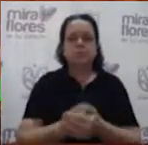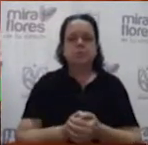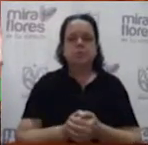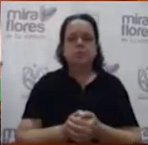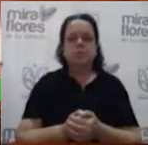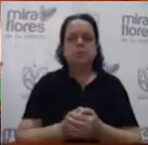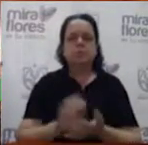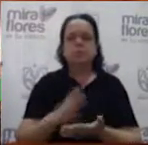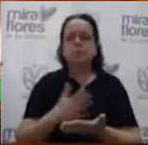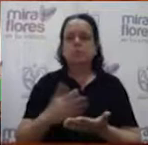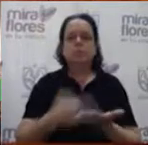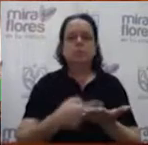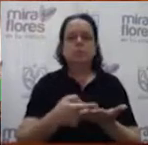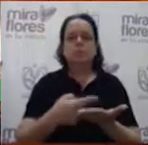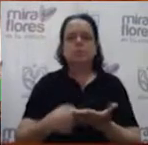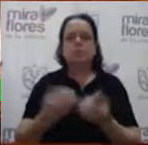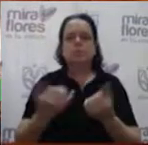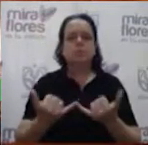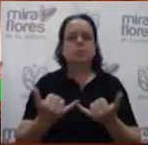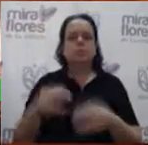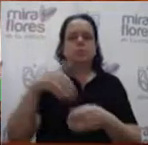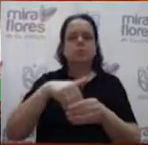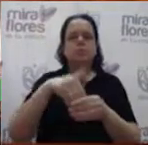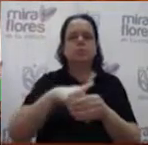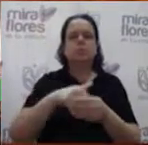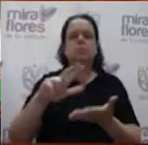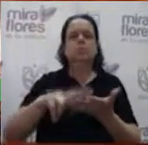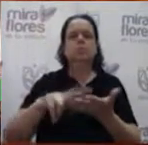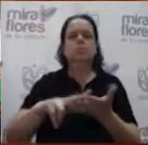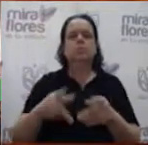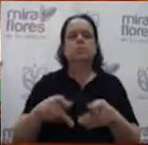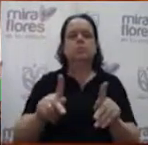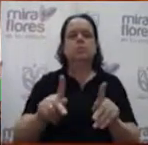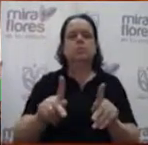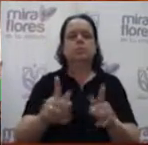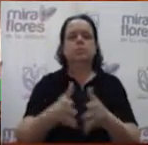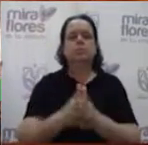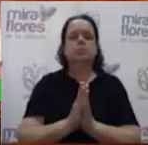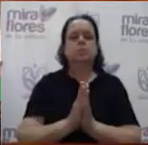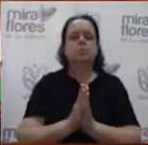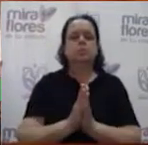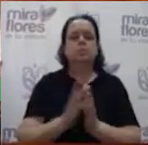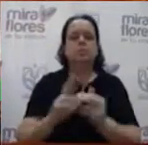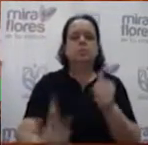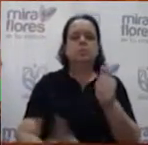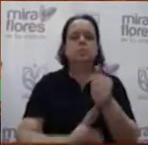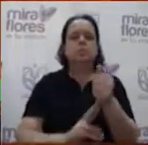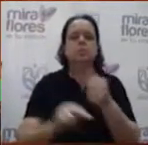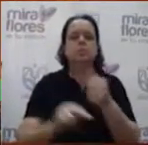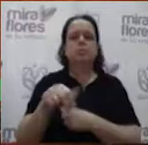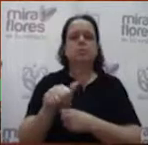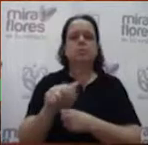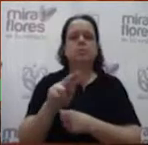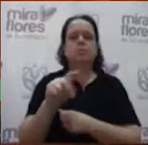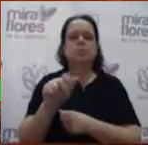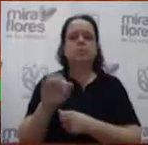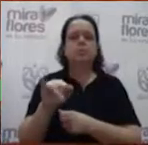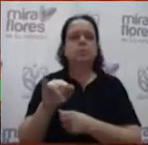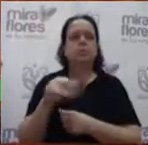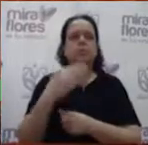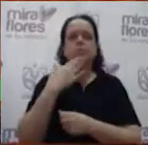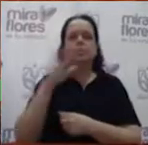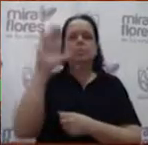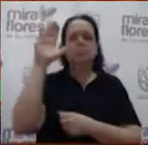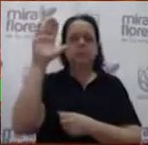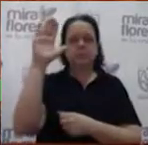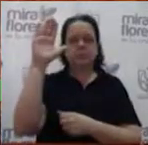No teniendo debate, procedemos al voto para aprobar la licencia solicitada por el regidor Martín Bustamante. Aquellos miembros del consejo que estén a favor, se van